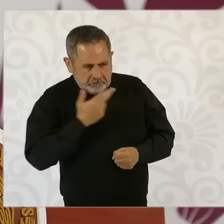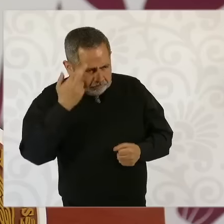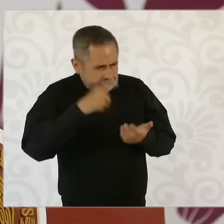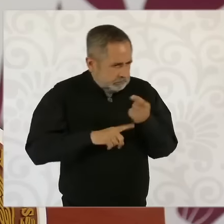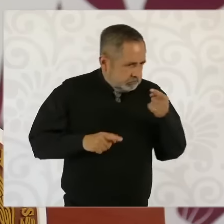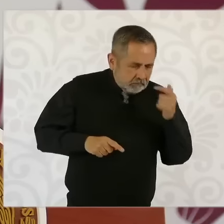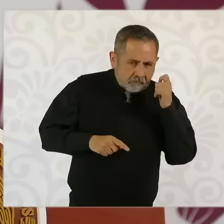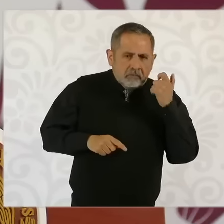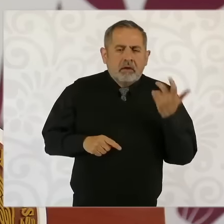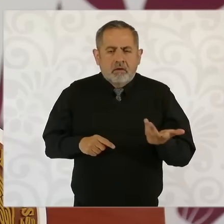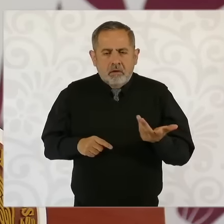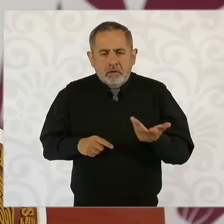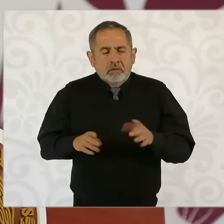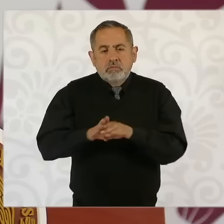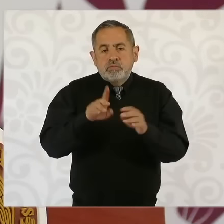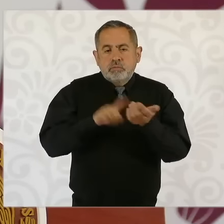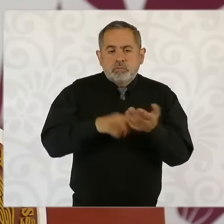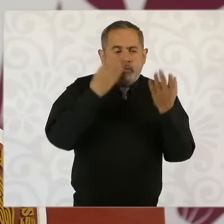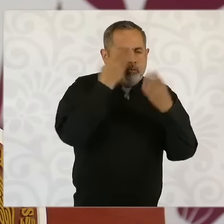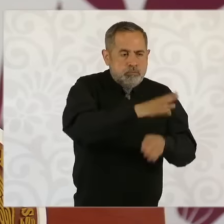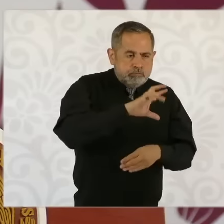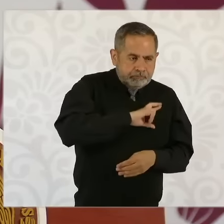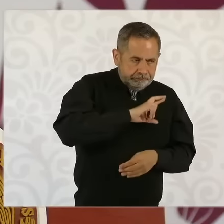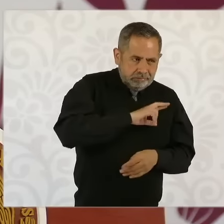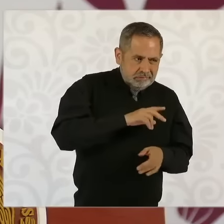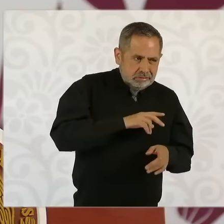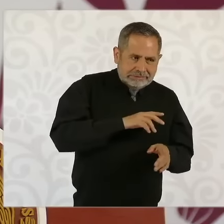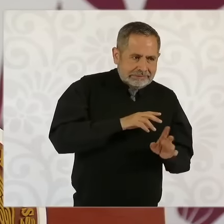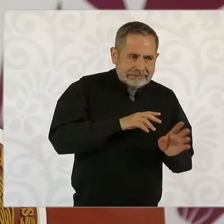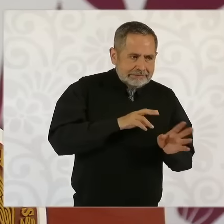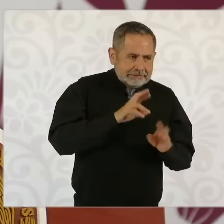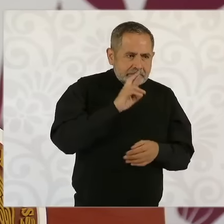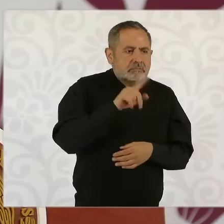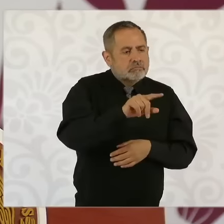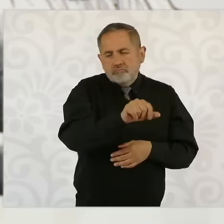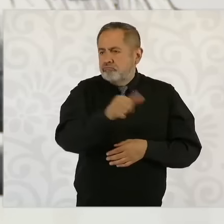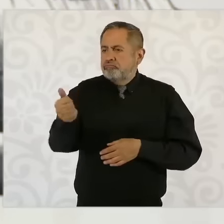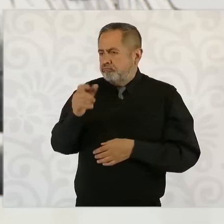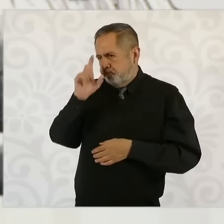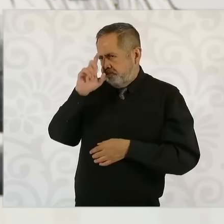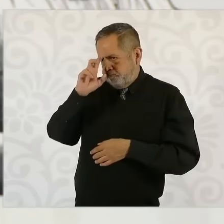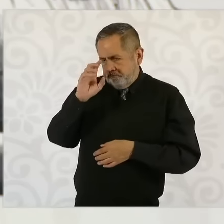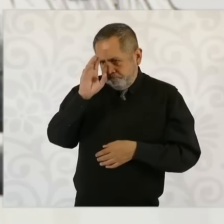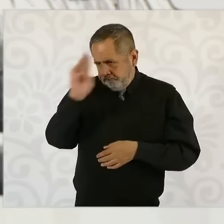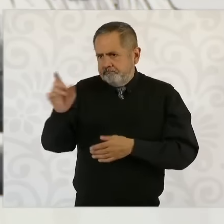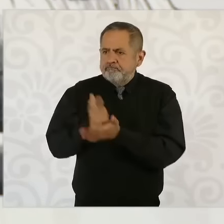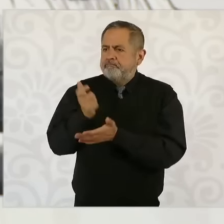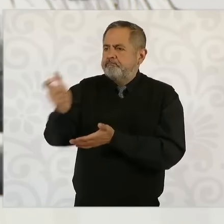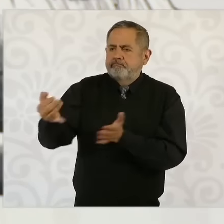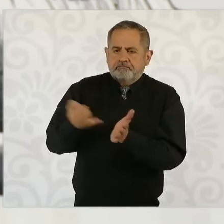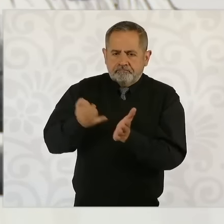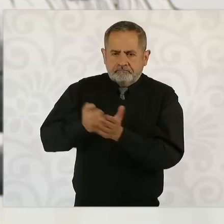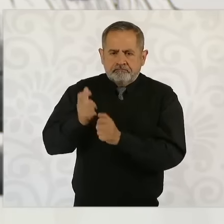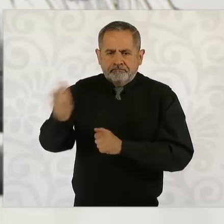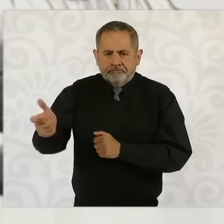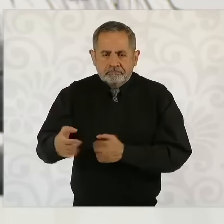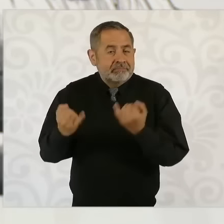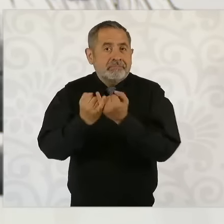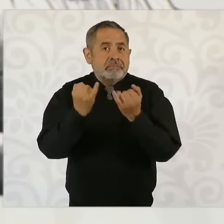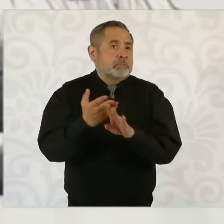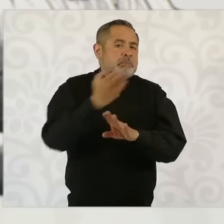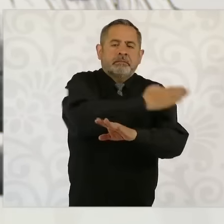y ver, además de los bancos privados, pues qué otras opciones tenemos para que la gente pueda pagar sus impuestos. Pero ya no es como